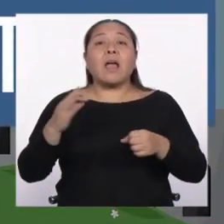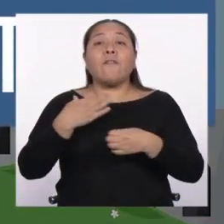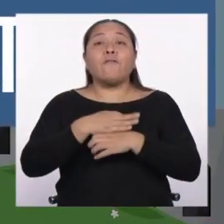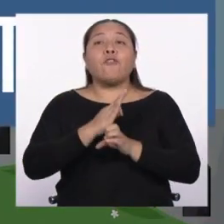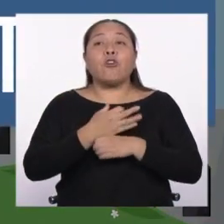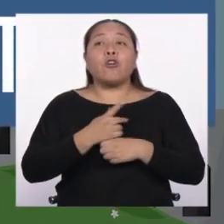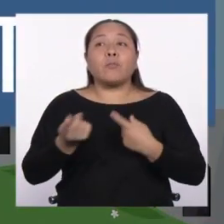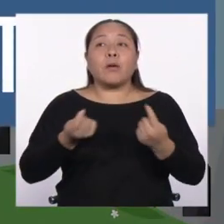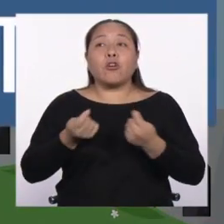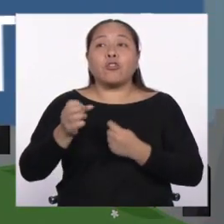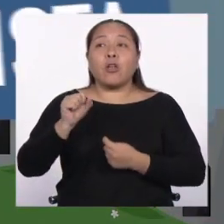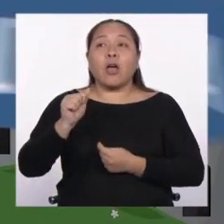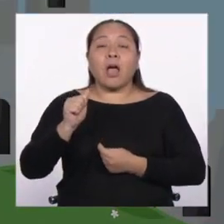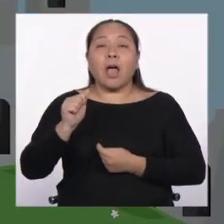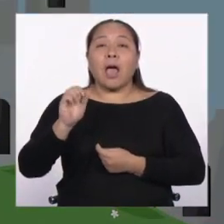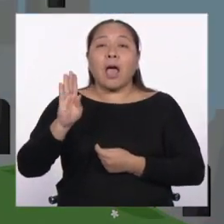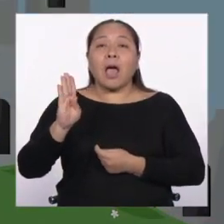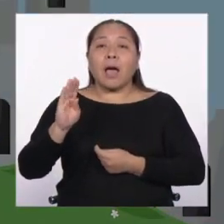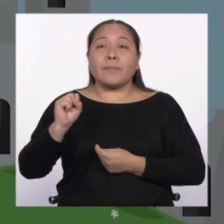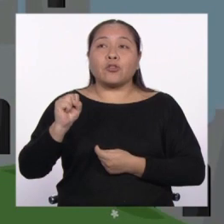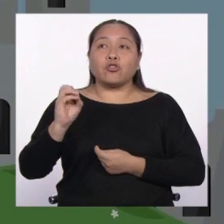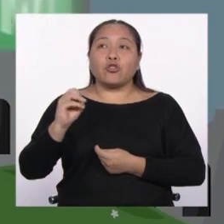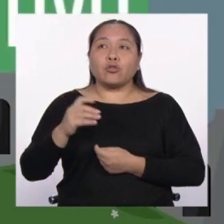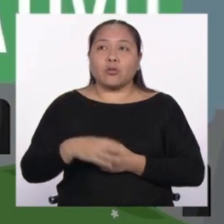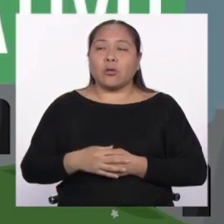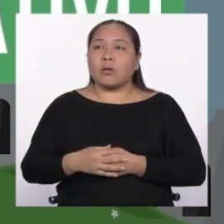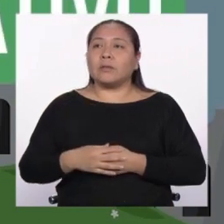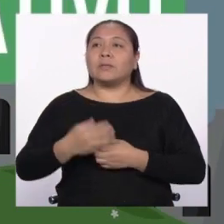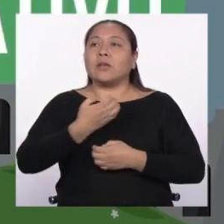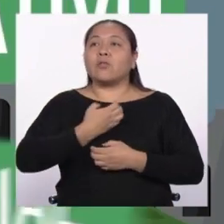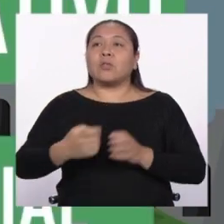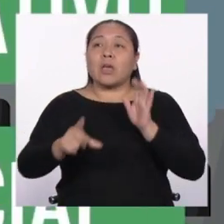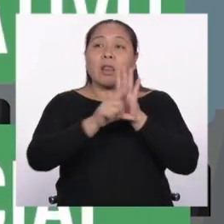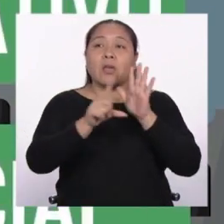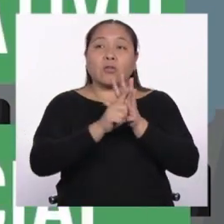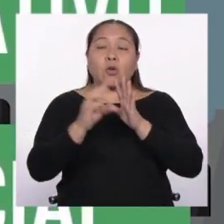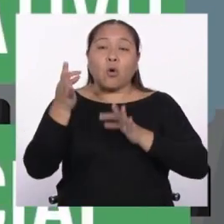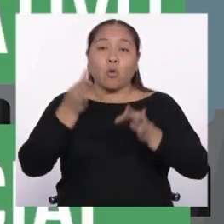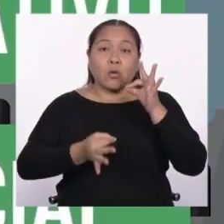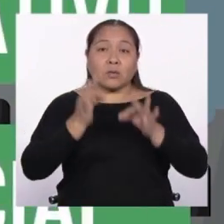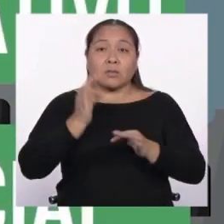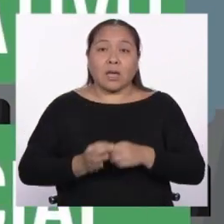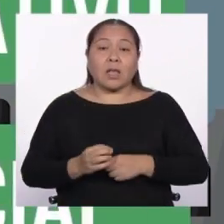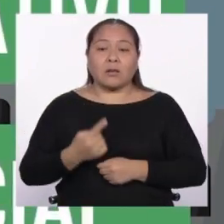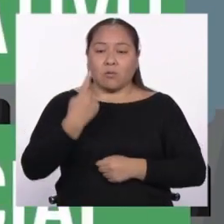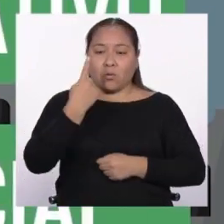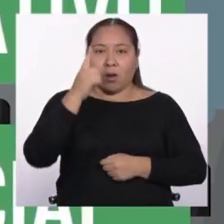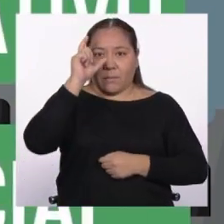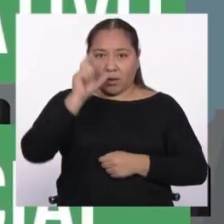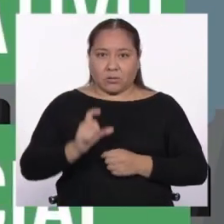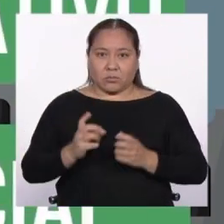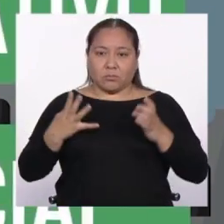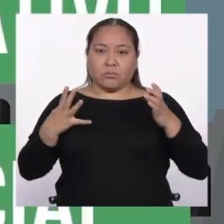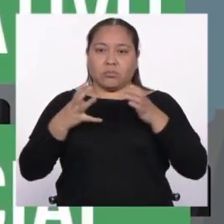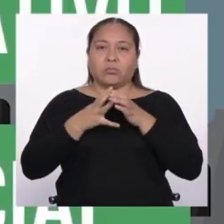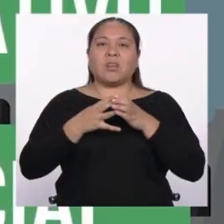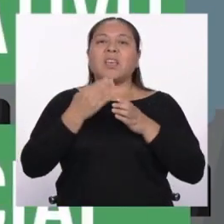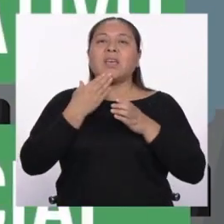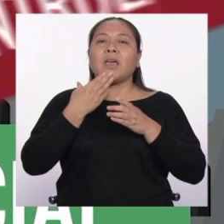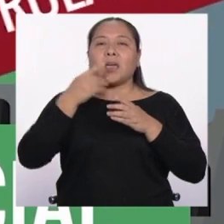había división de poderes. El poder ejecutivo, legislativo y judicial eran ejercidos por la misma autoridad, el